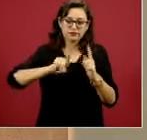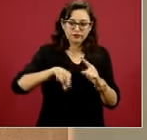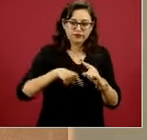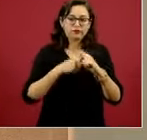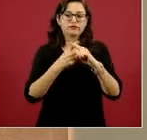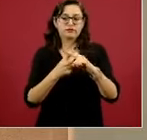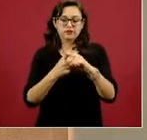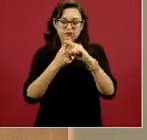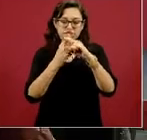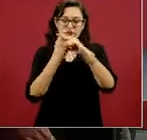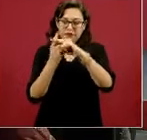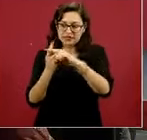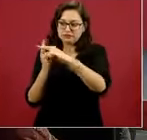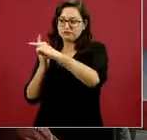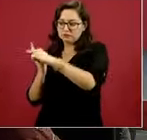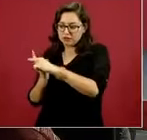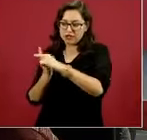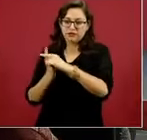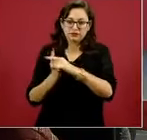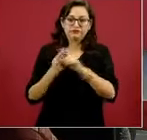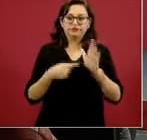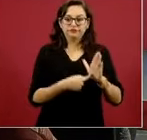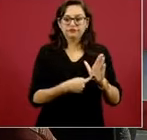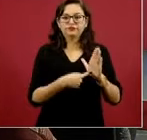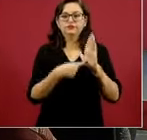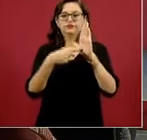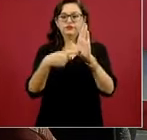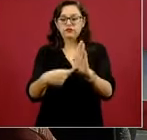número de casos estimados